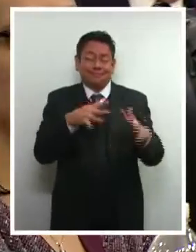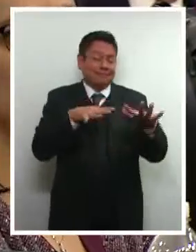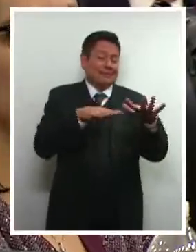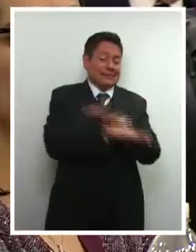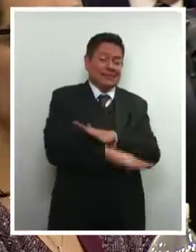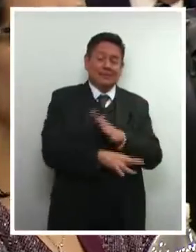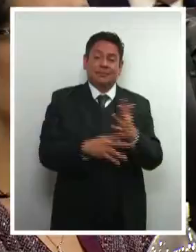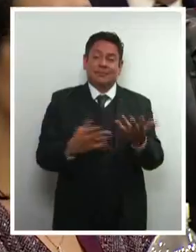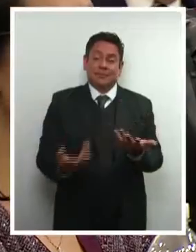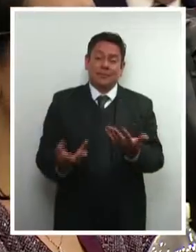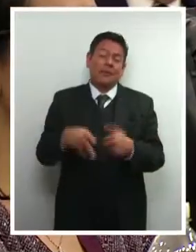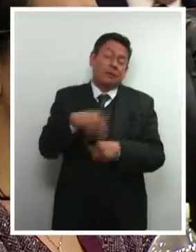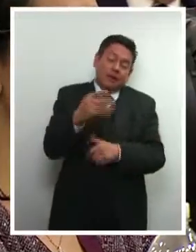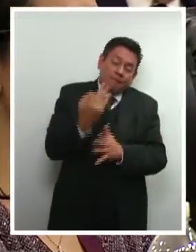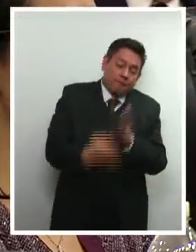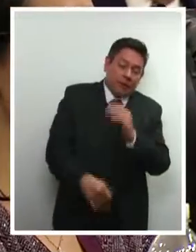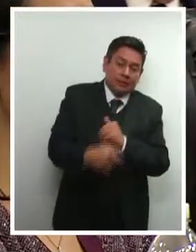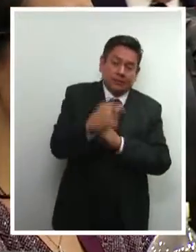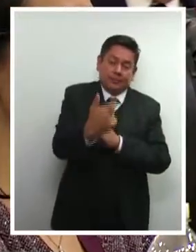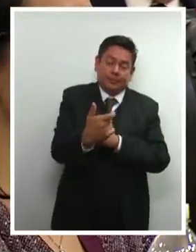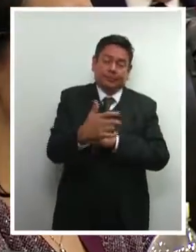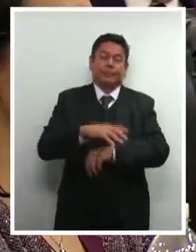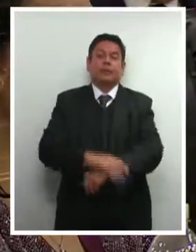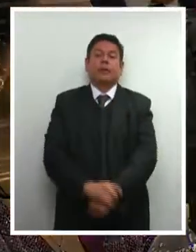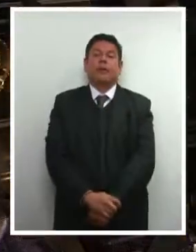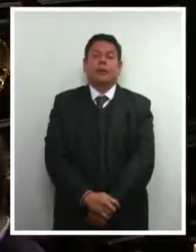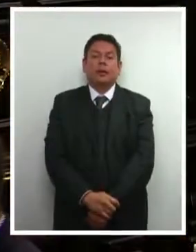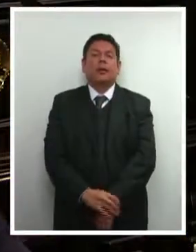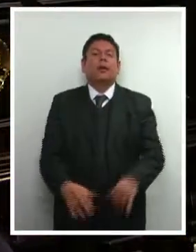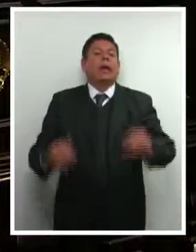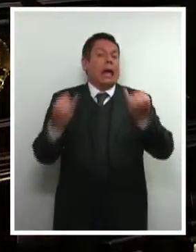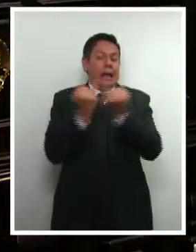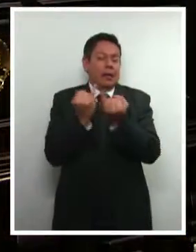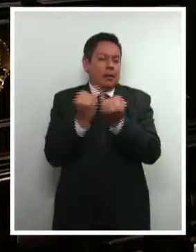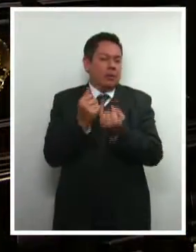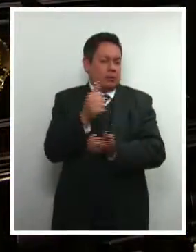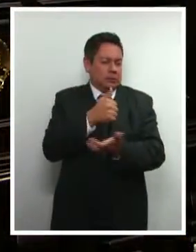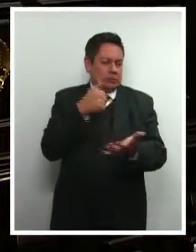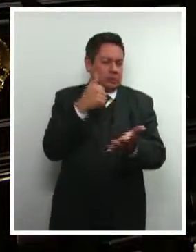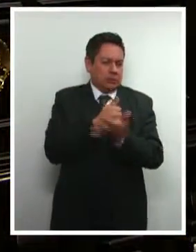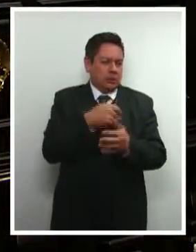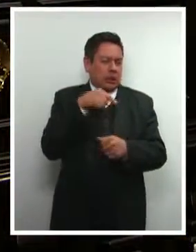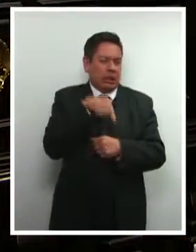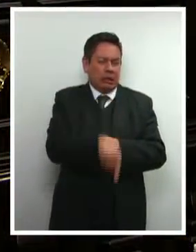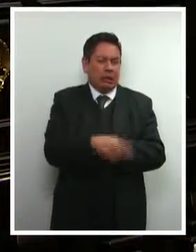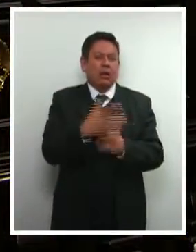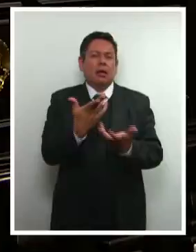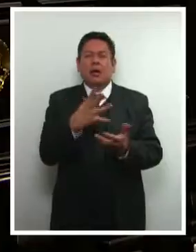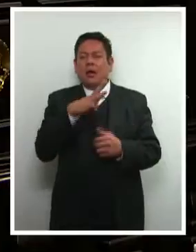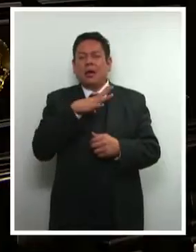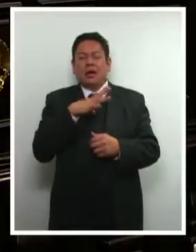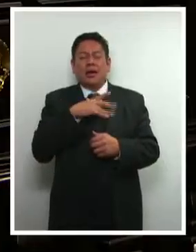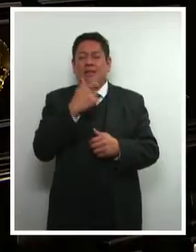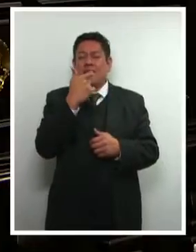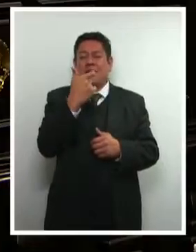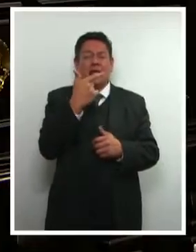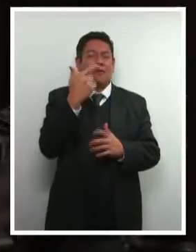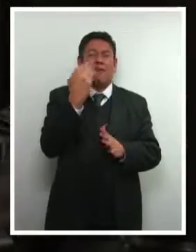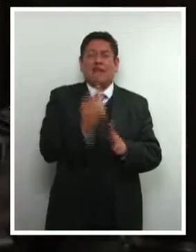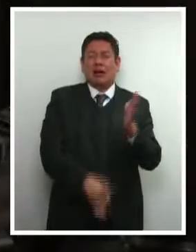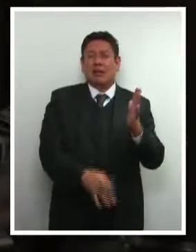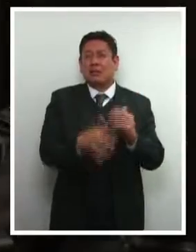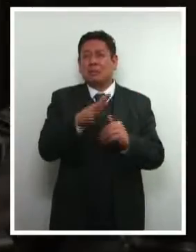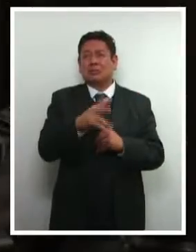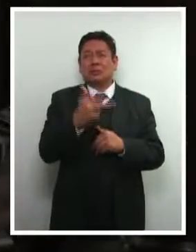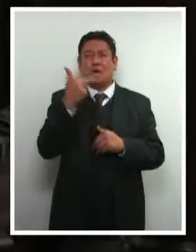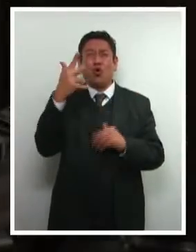no ser reparado adecuadamente. Y el sistema de aguas de la ciudad opera con un déficit enorme de casi 8,000